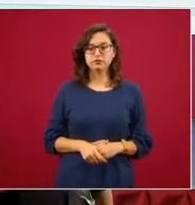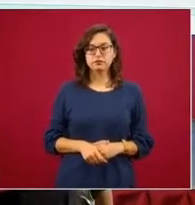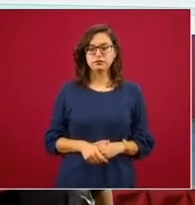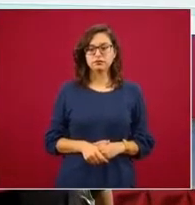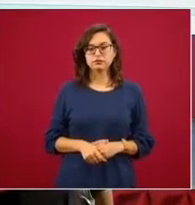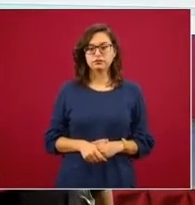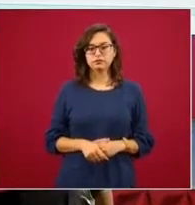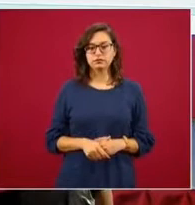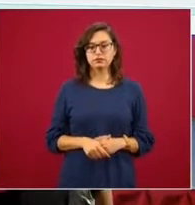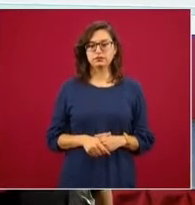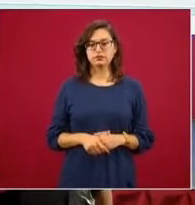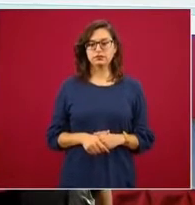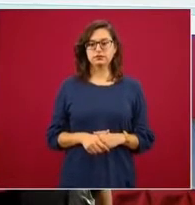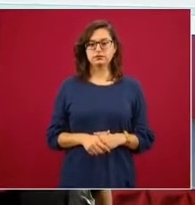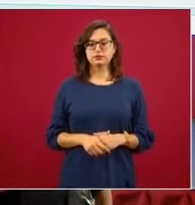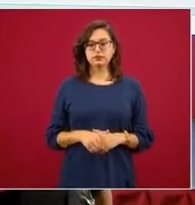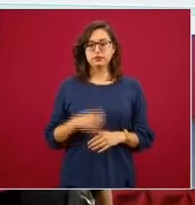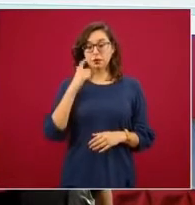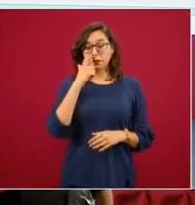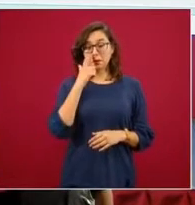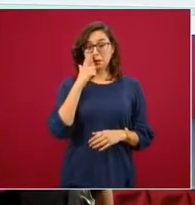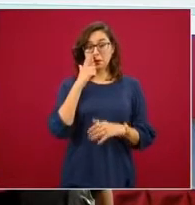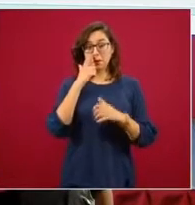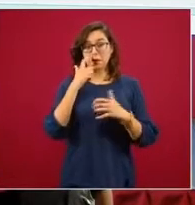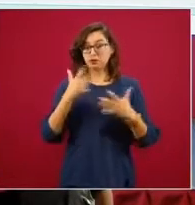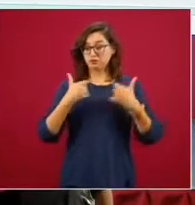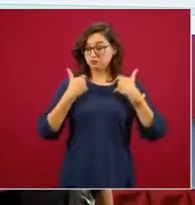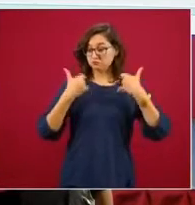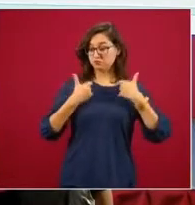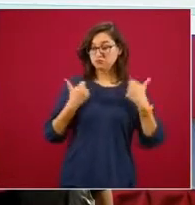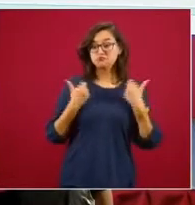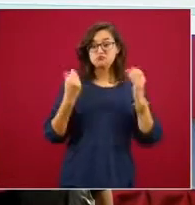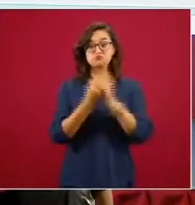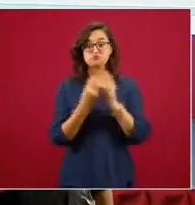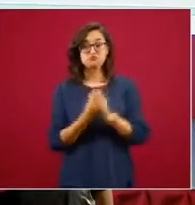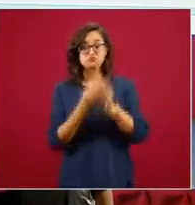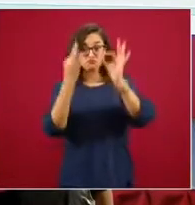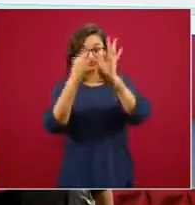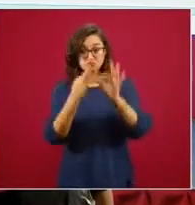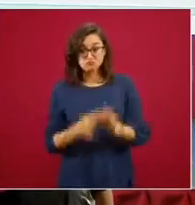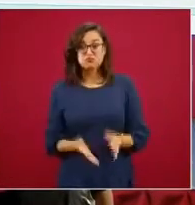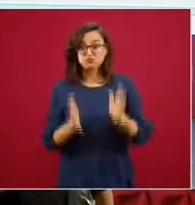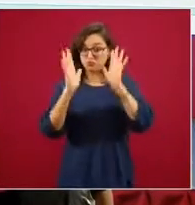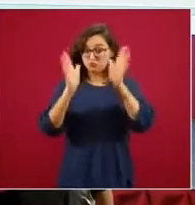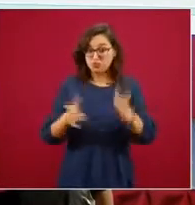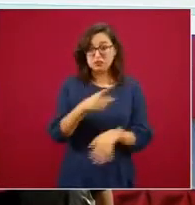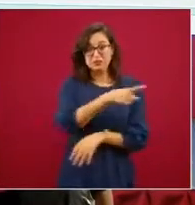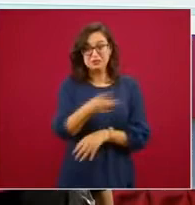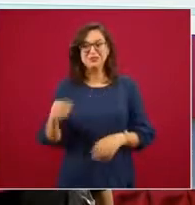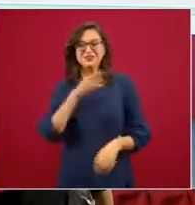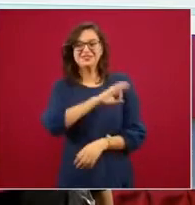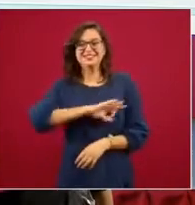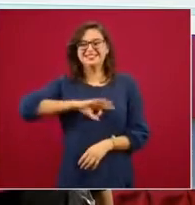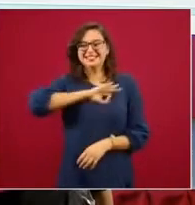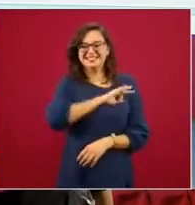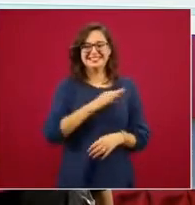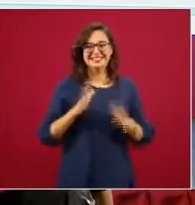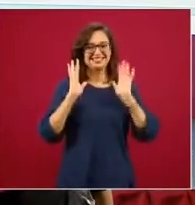Así pues, una vez que ya se tenían los jóvenes capacitados, que ya estaban todos comprometidos, que estaban felices por haber